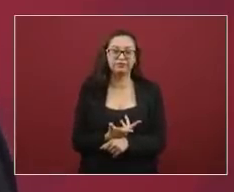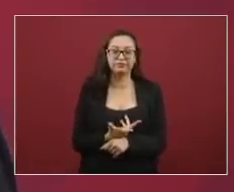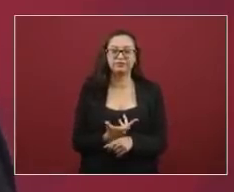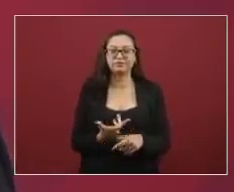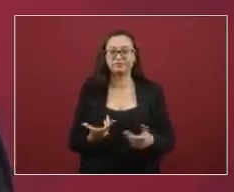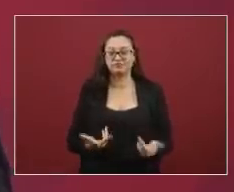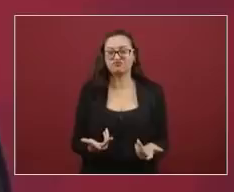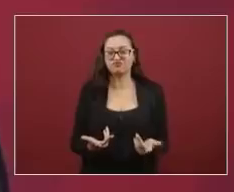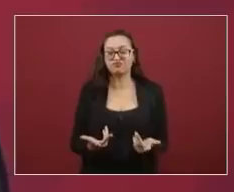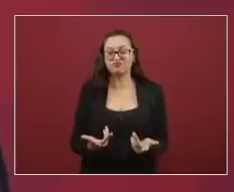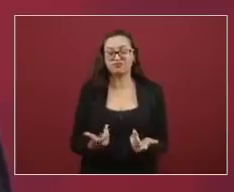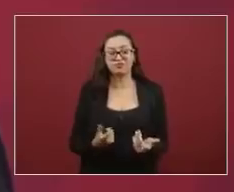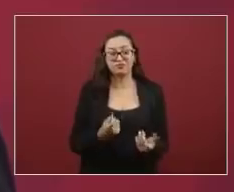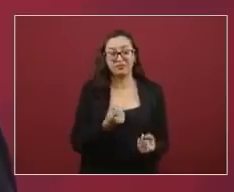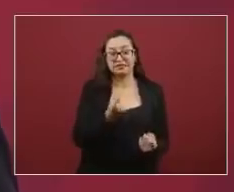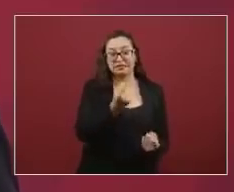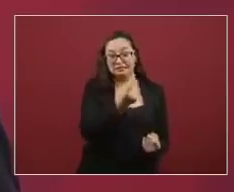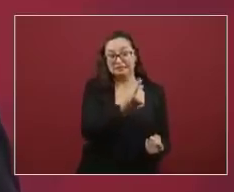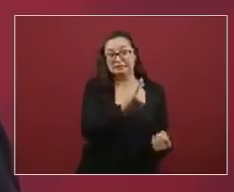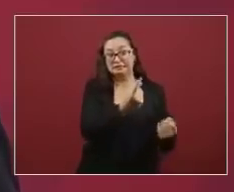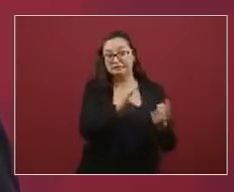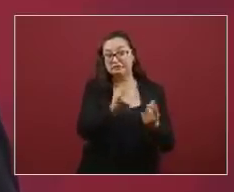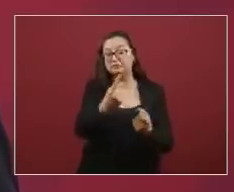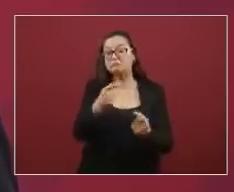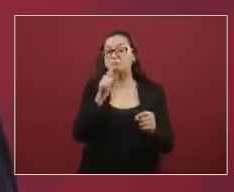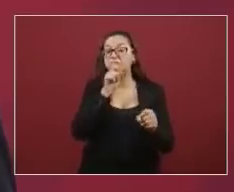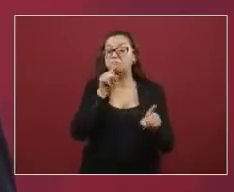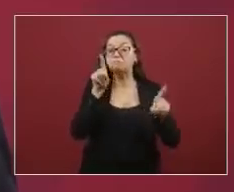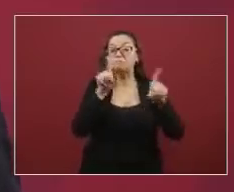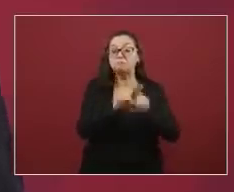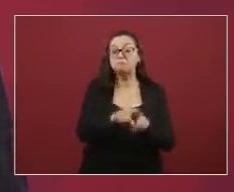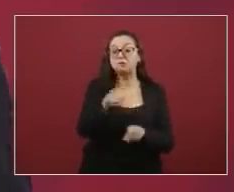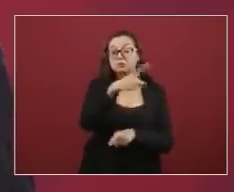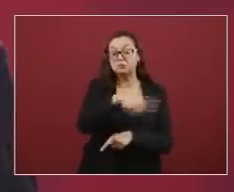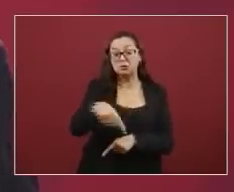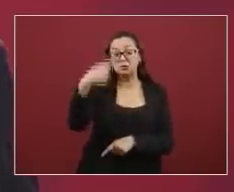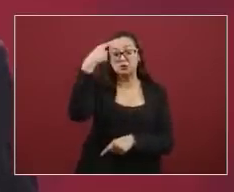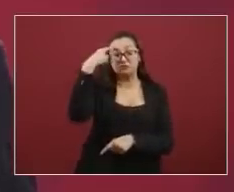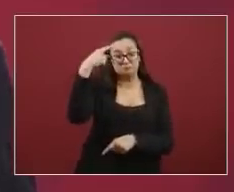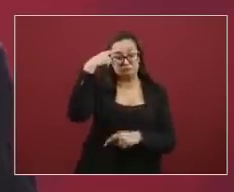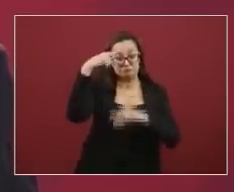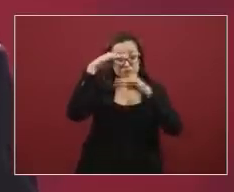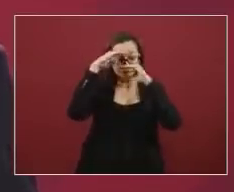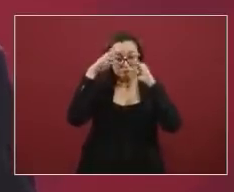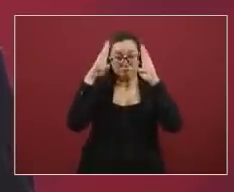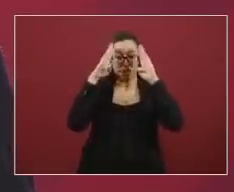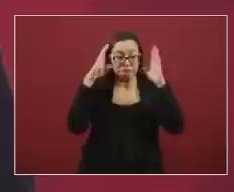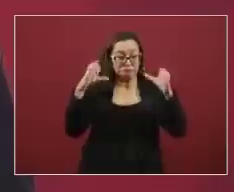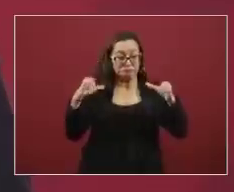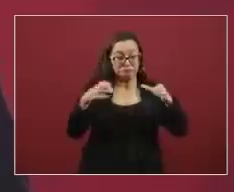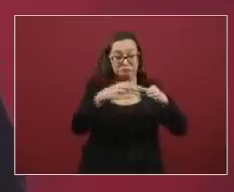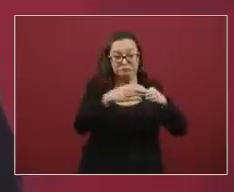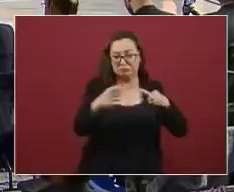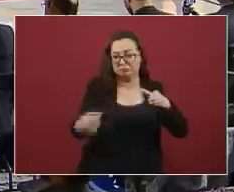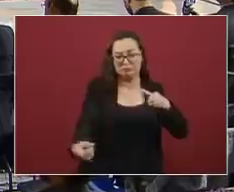también con una postura muy conservadora, aunque aparentando ser radicales,